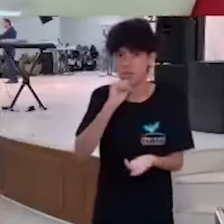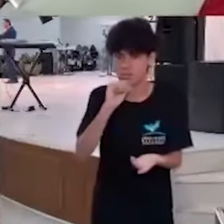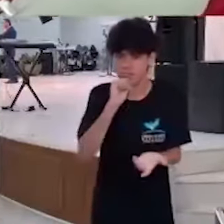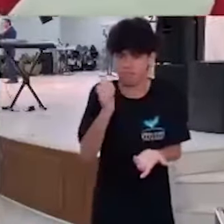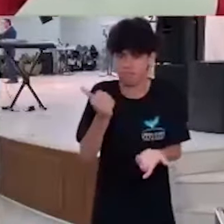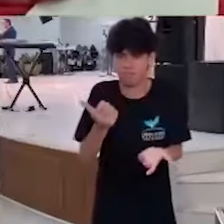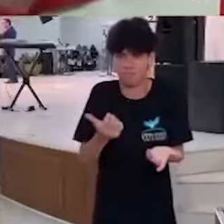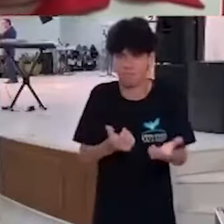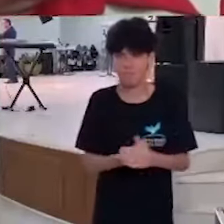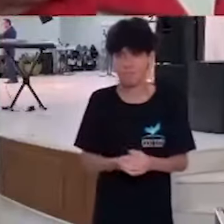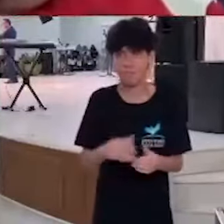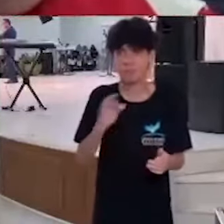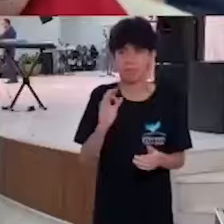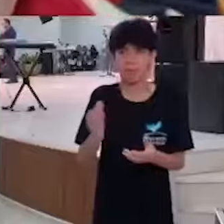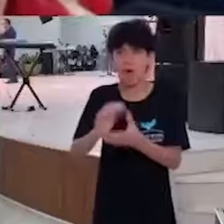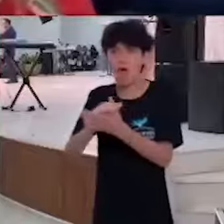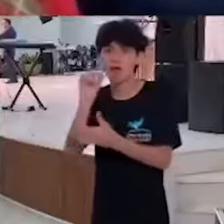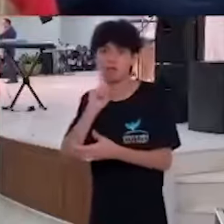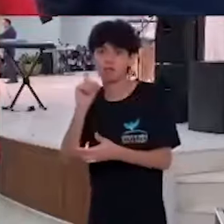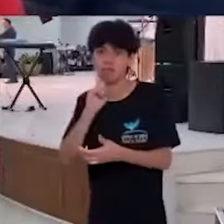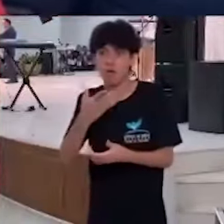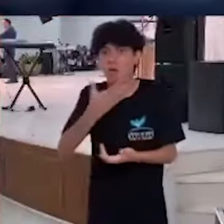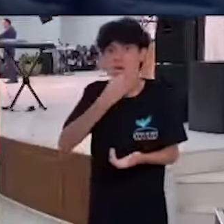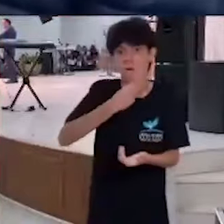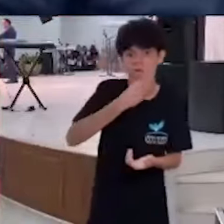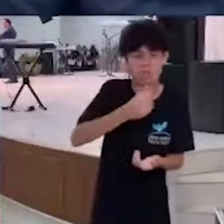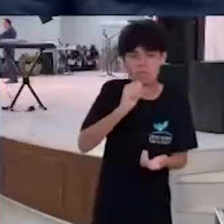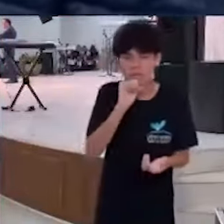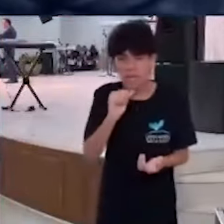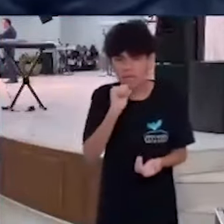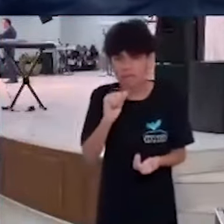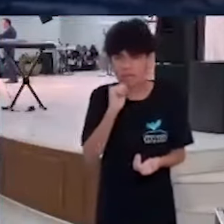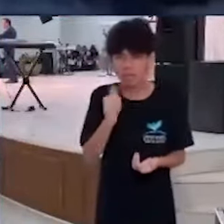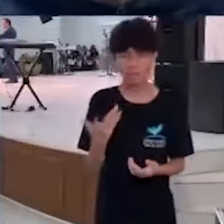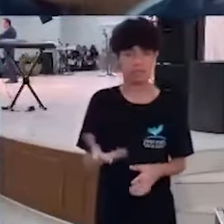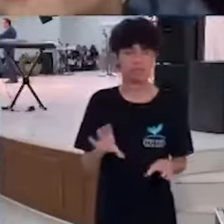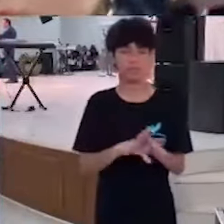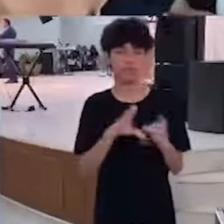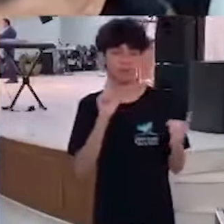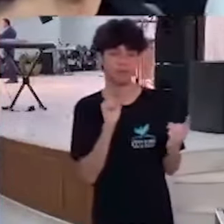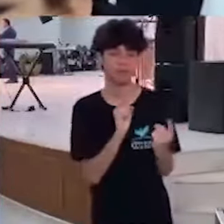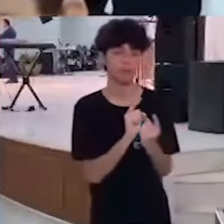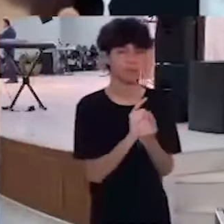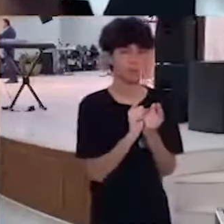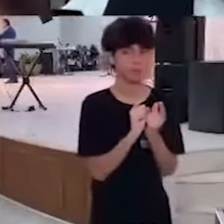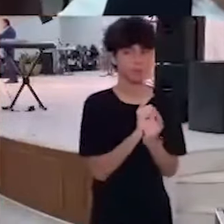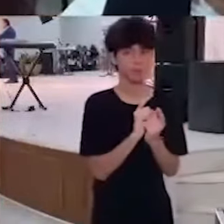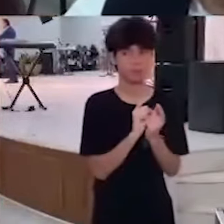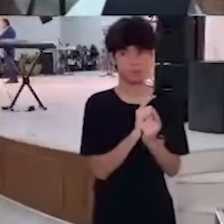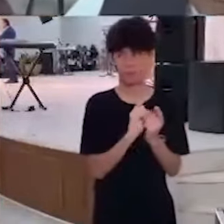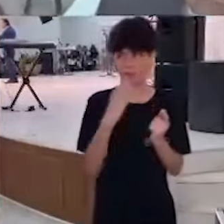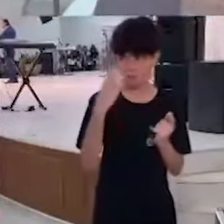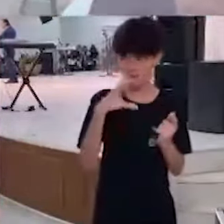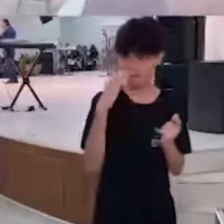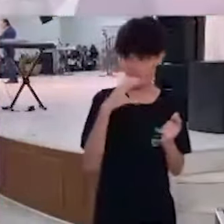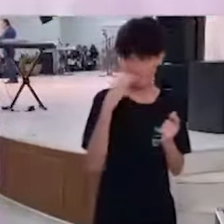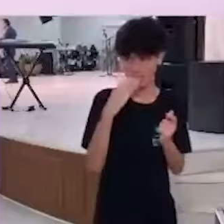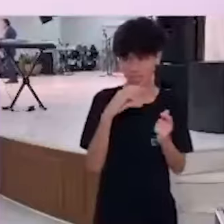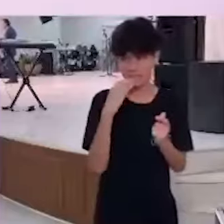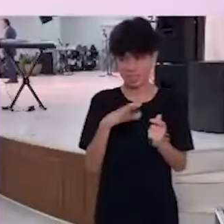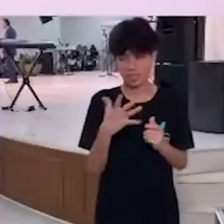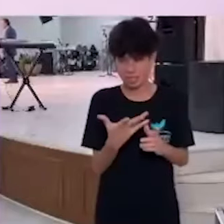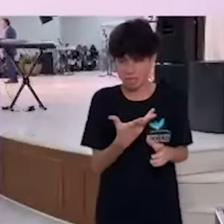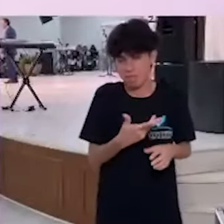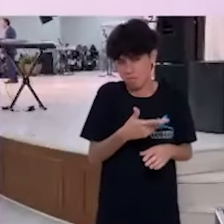el que no es tu esposo, el que no es tu prometido y que está buscando como fin, bueno, tener algo que ver contigo, algo íntimo que